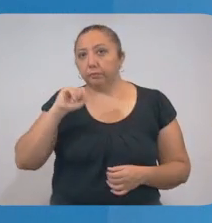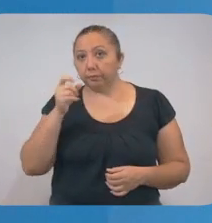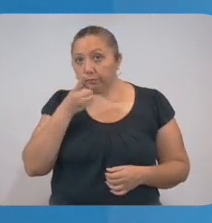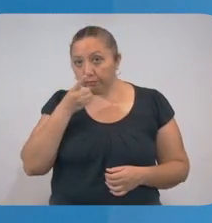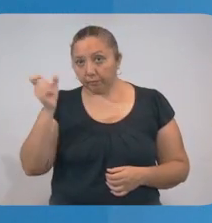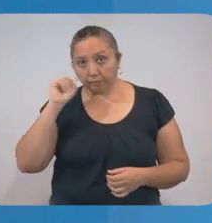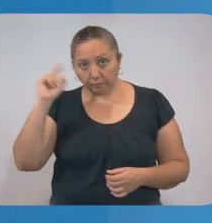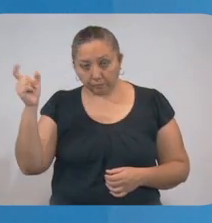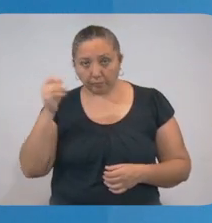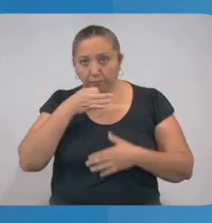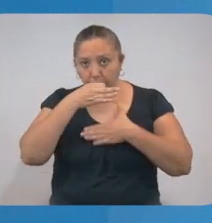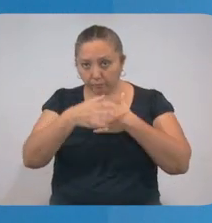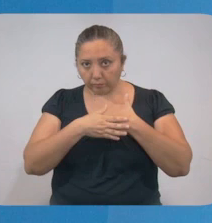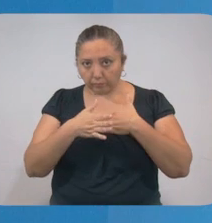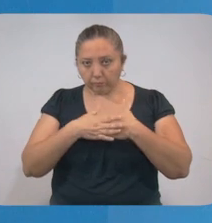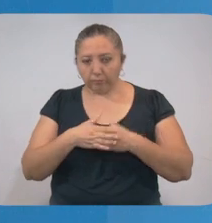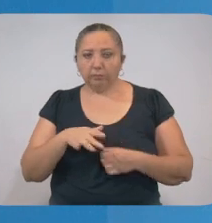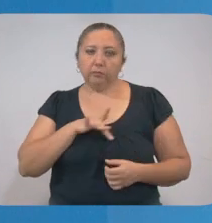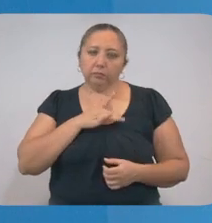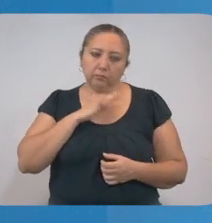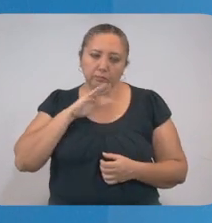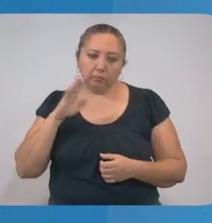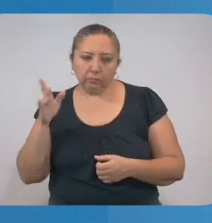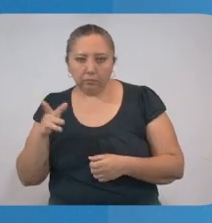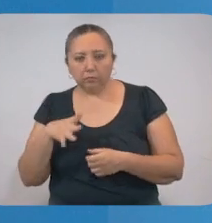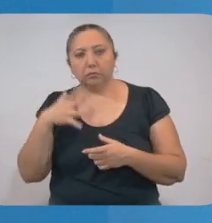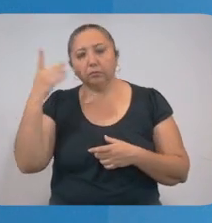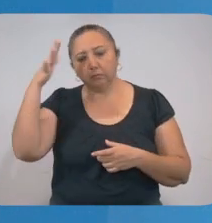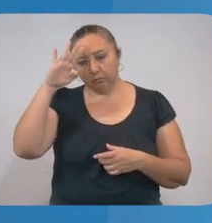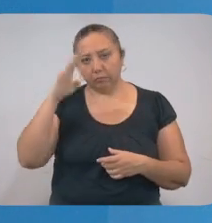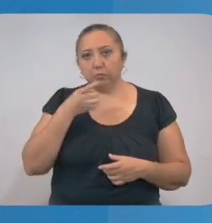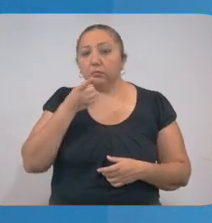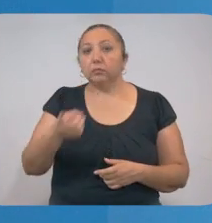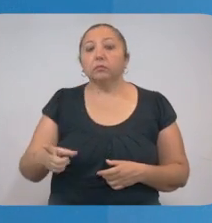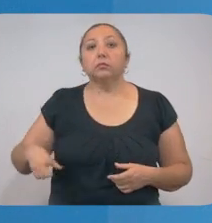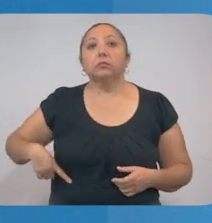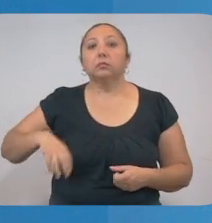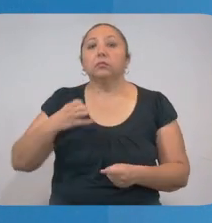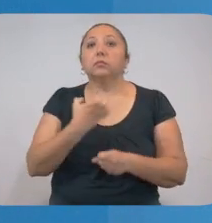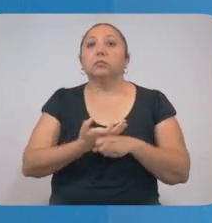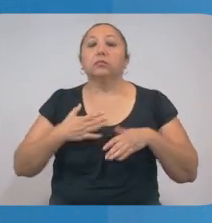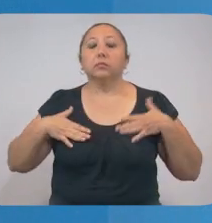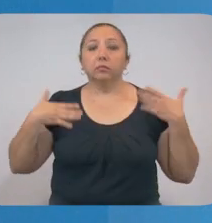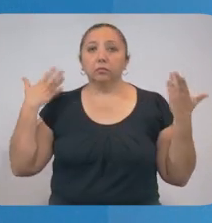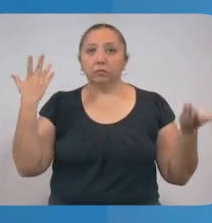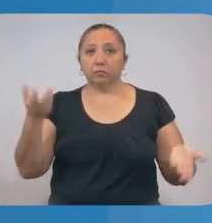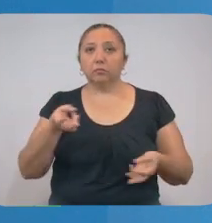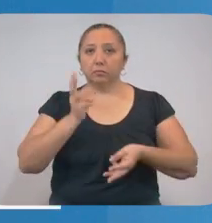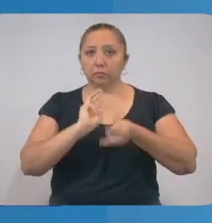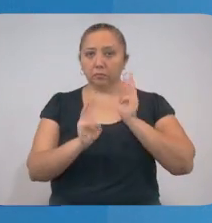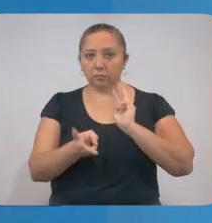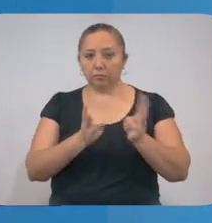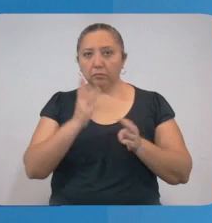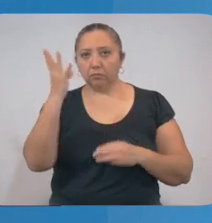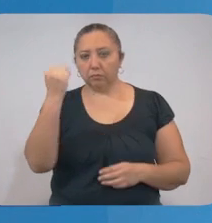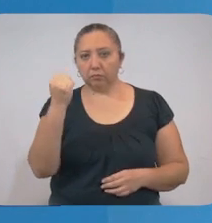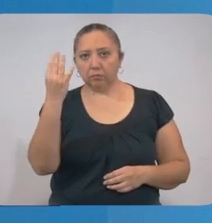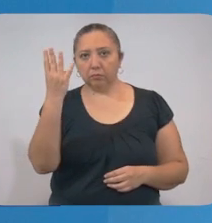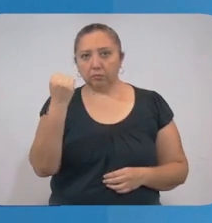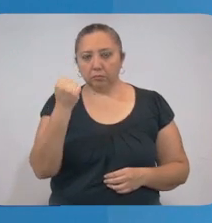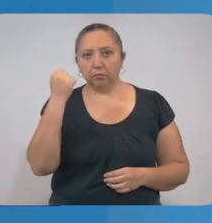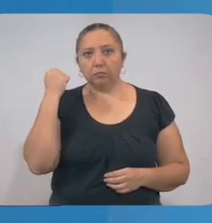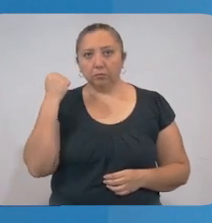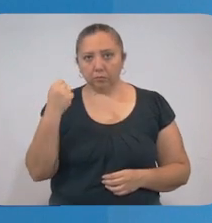chikulilo kaba meditok, betan shang, utiale masho, kutak pahaltio, uchik pahaltio, le kohan el coronavirus. Shma bolil,